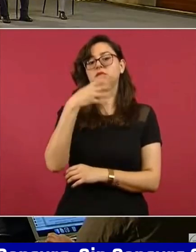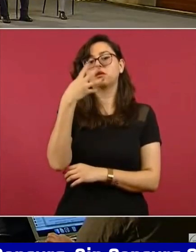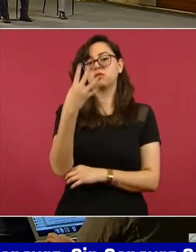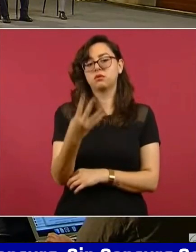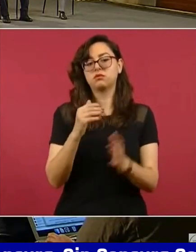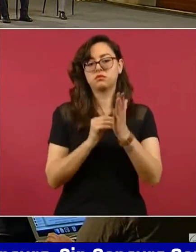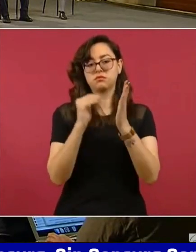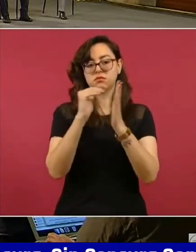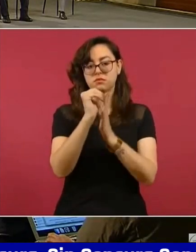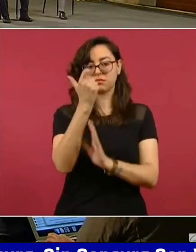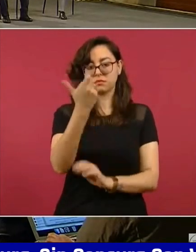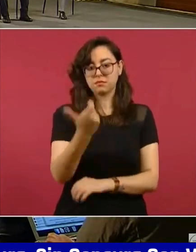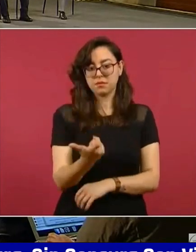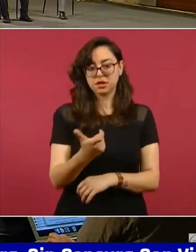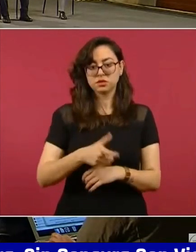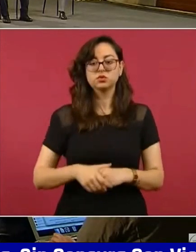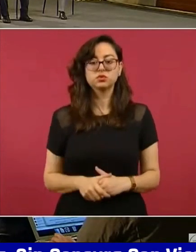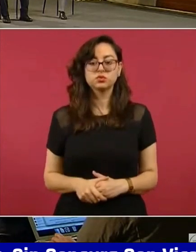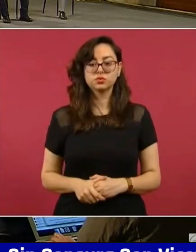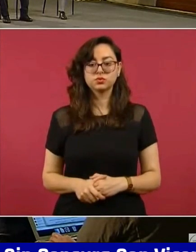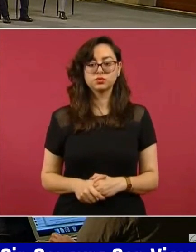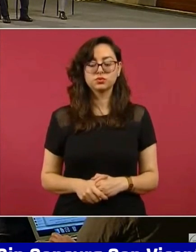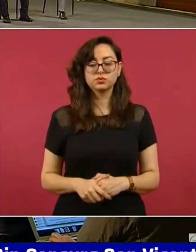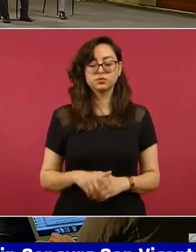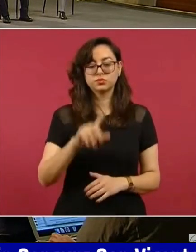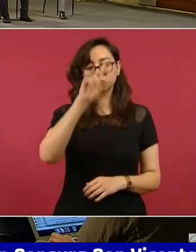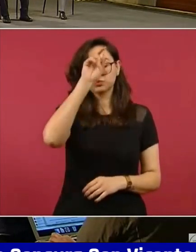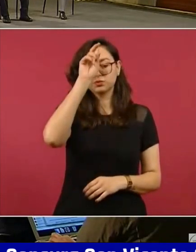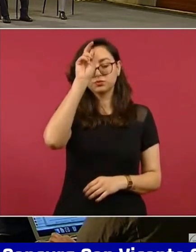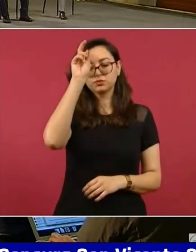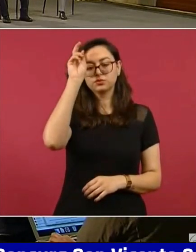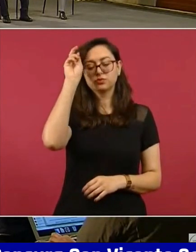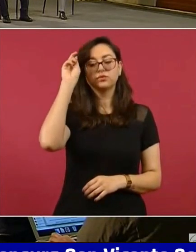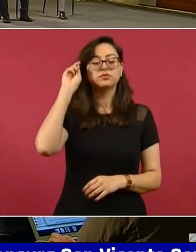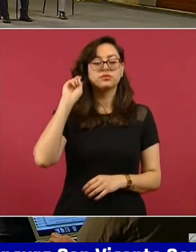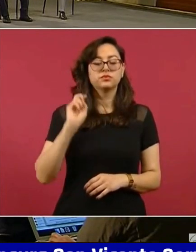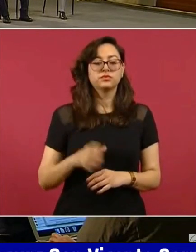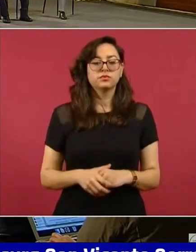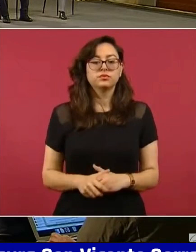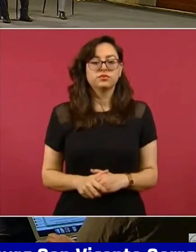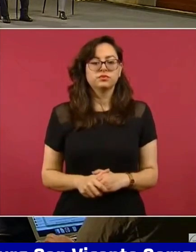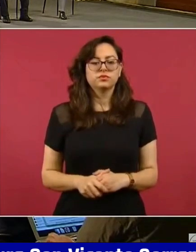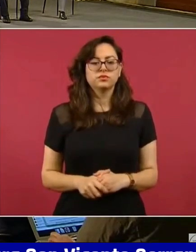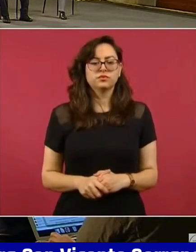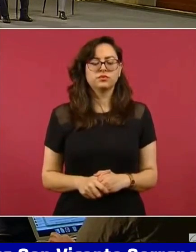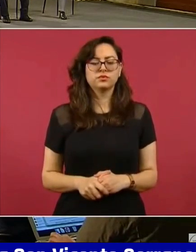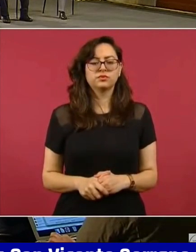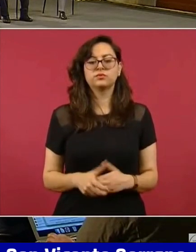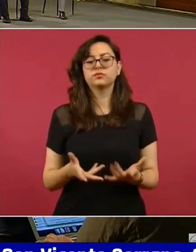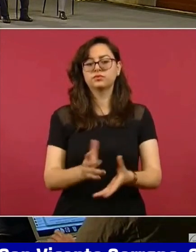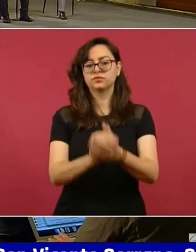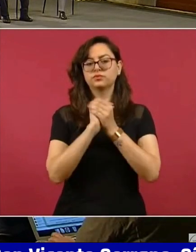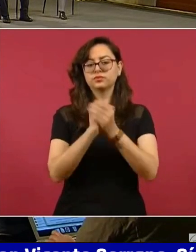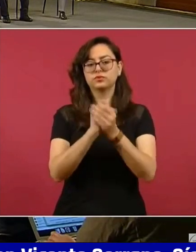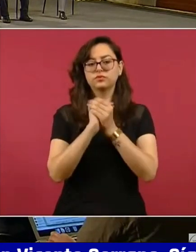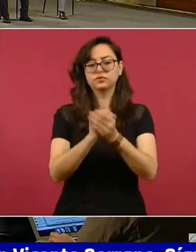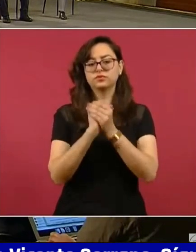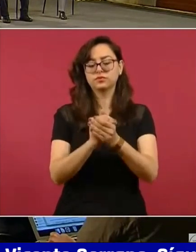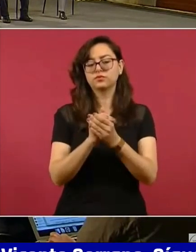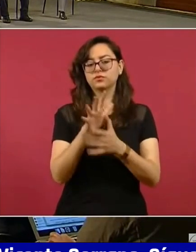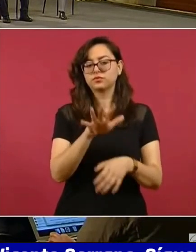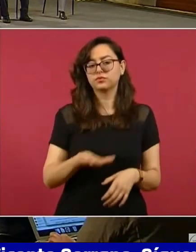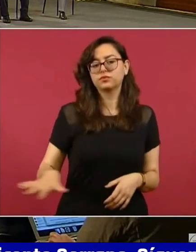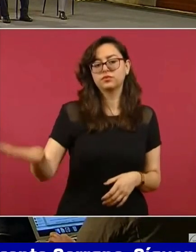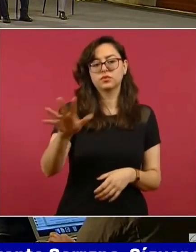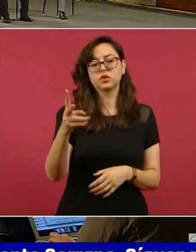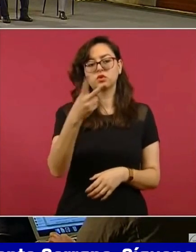pesos. En el caso del programa Tandas para el bienestar, se ha beneficiado a 242